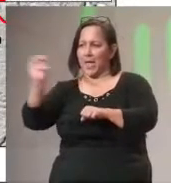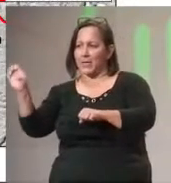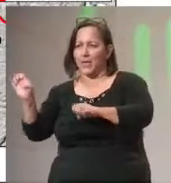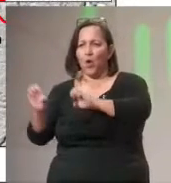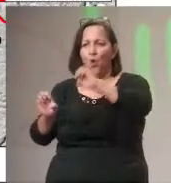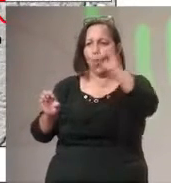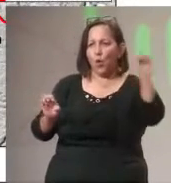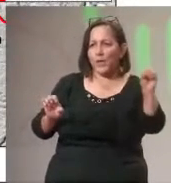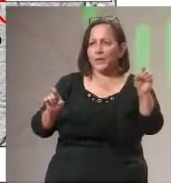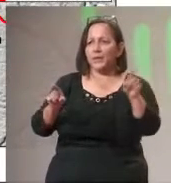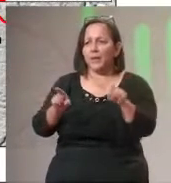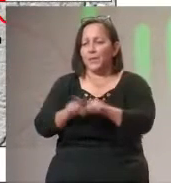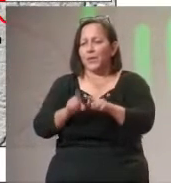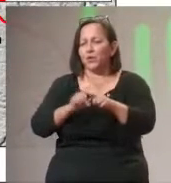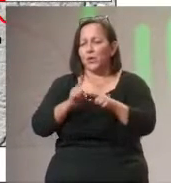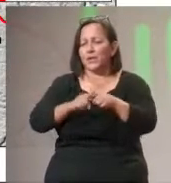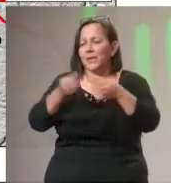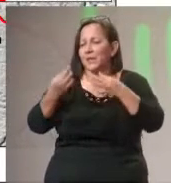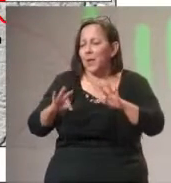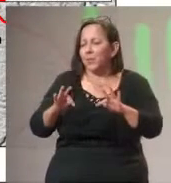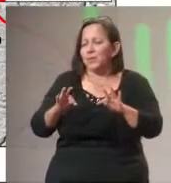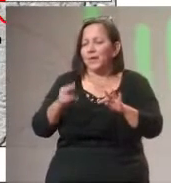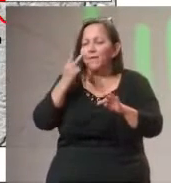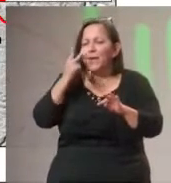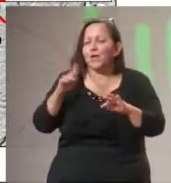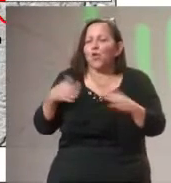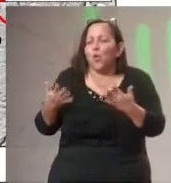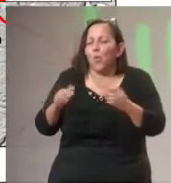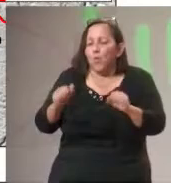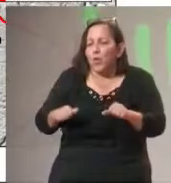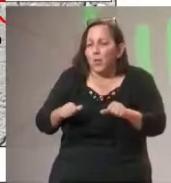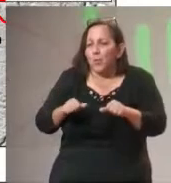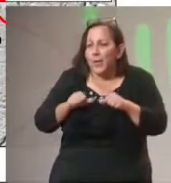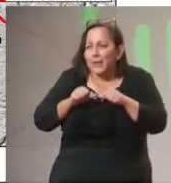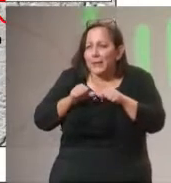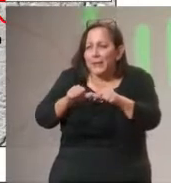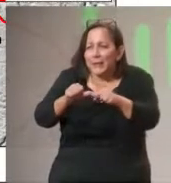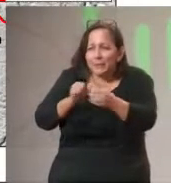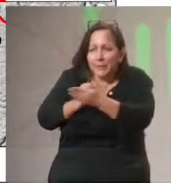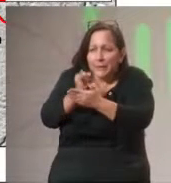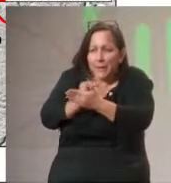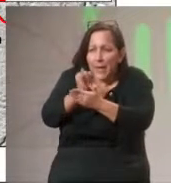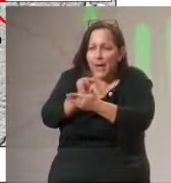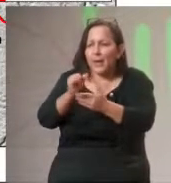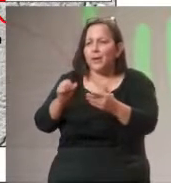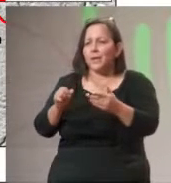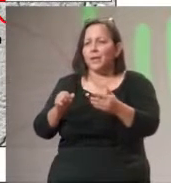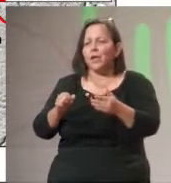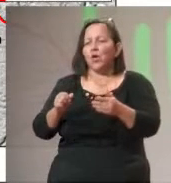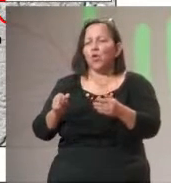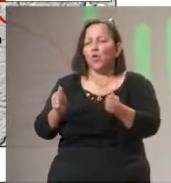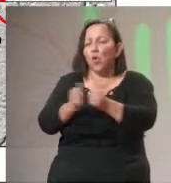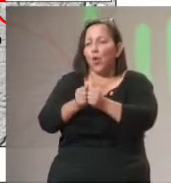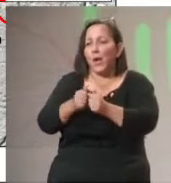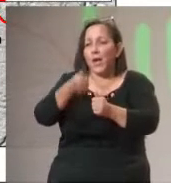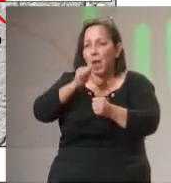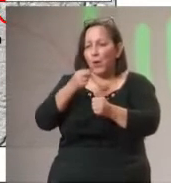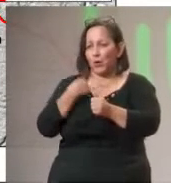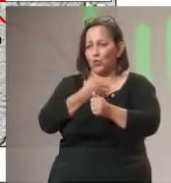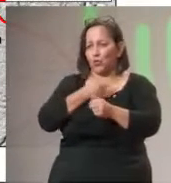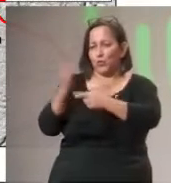Entonces tratamos de ver si le podíamos dar seguimiento a esa agua en el agua potable que recibimos en nuestras casas, basado en